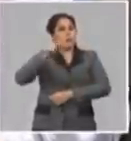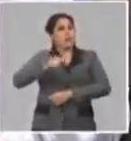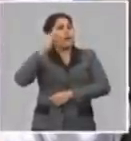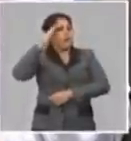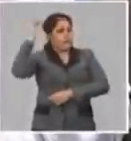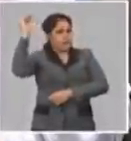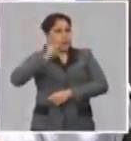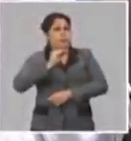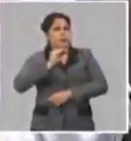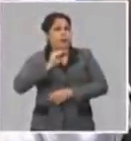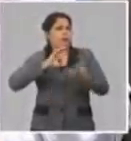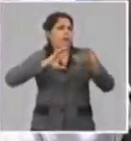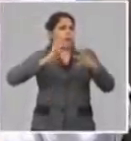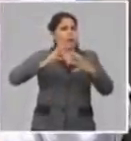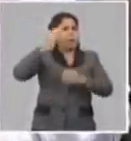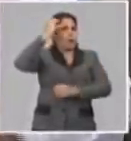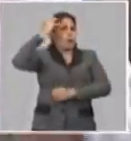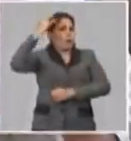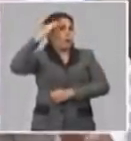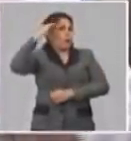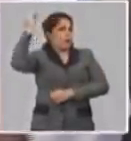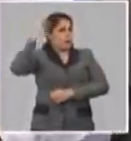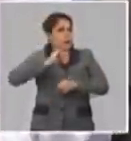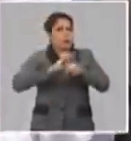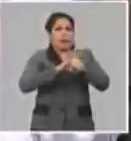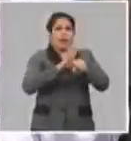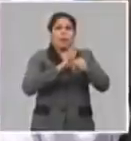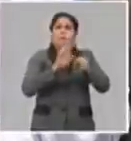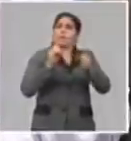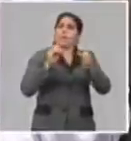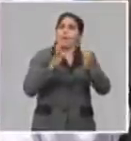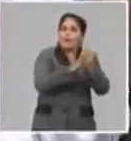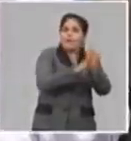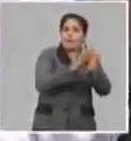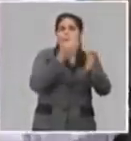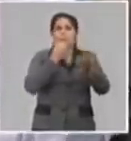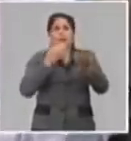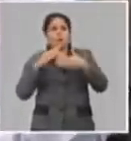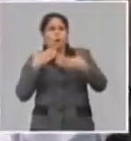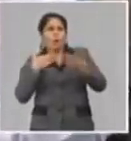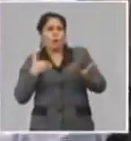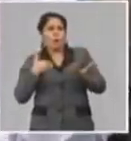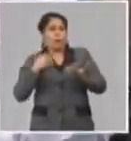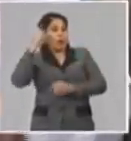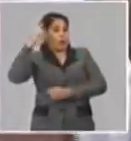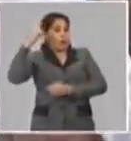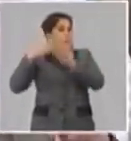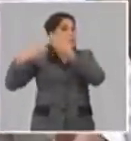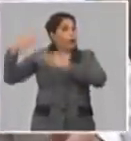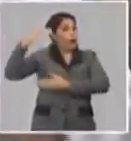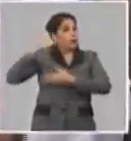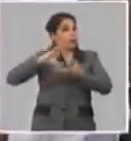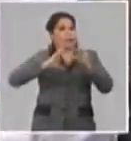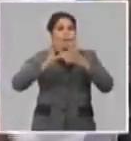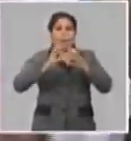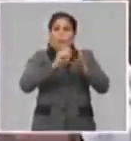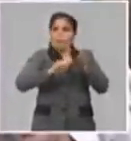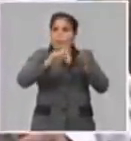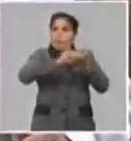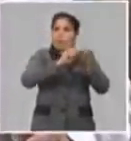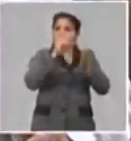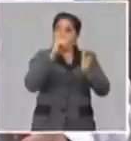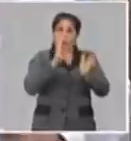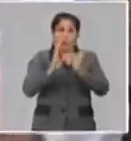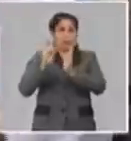diseño de cómo el gobierno se enfrentaba a este escenario, y recordemos que teníamos una estrategia con dos